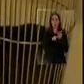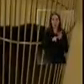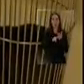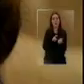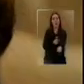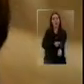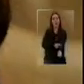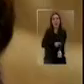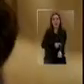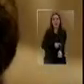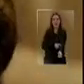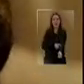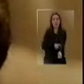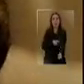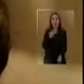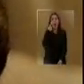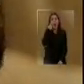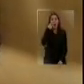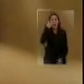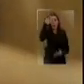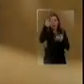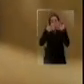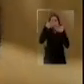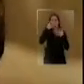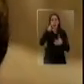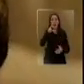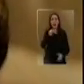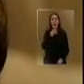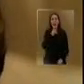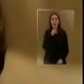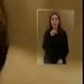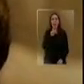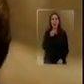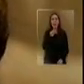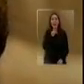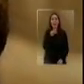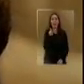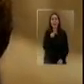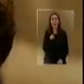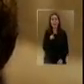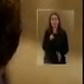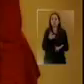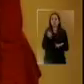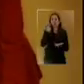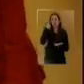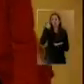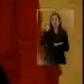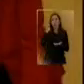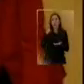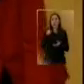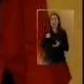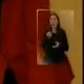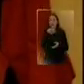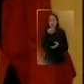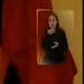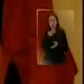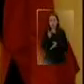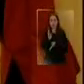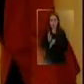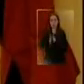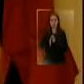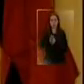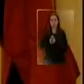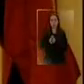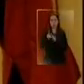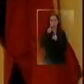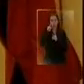de diabetes, como por ejemplo la catarata en el ojo. ¿Y por qué tienen cataratas? Nosotros lo que creemos es que el tratamiento con fructosa está